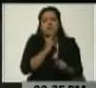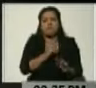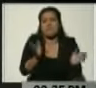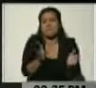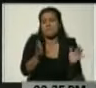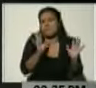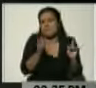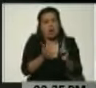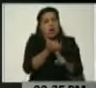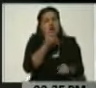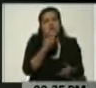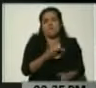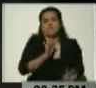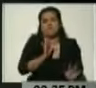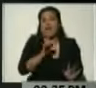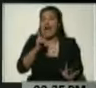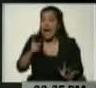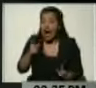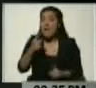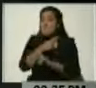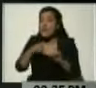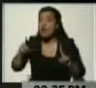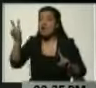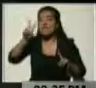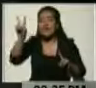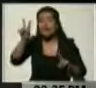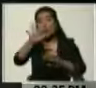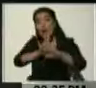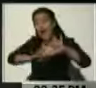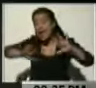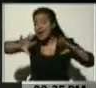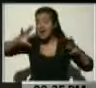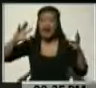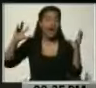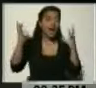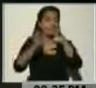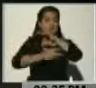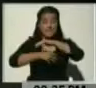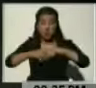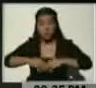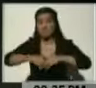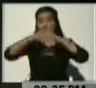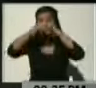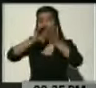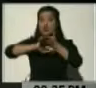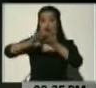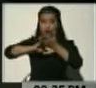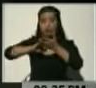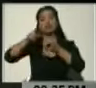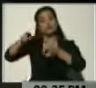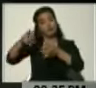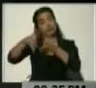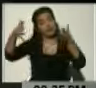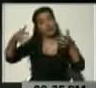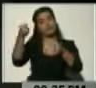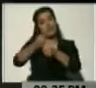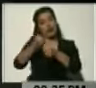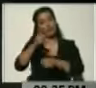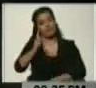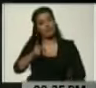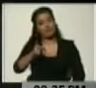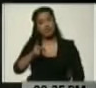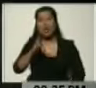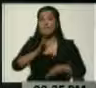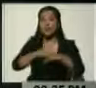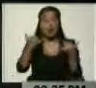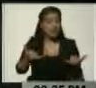Lo grande es solucionar la gran problemática, inmensa problemática social y económica, especialmente, que nos está